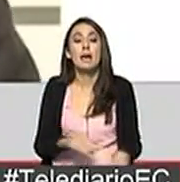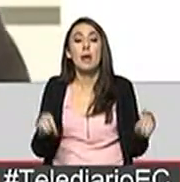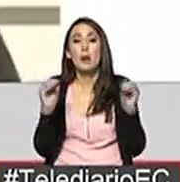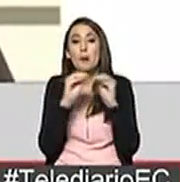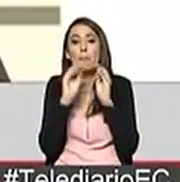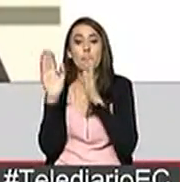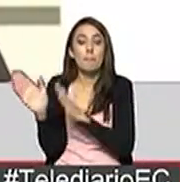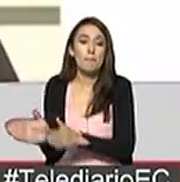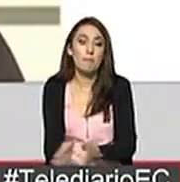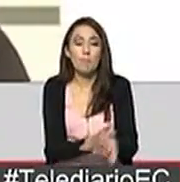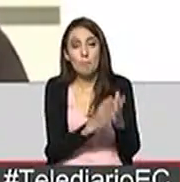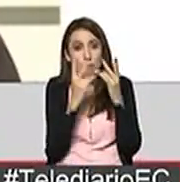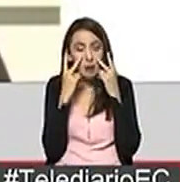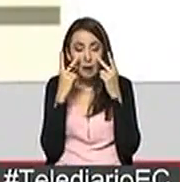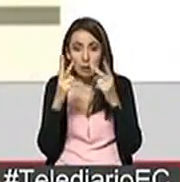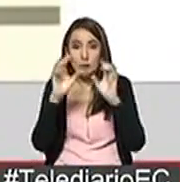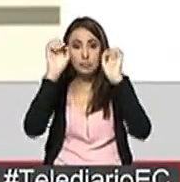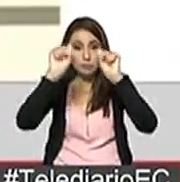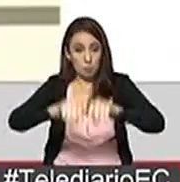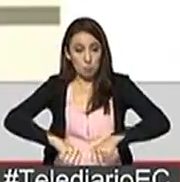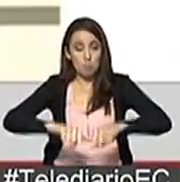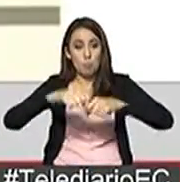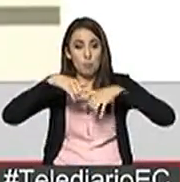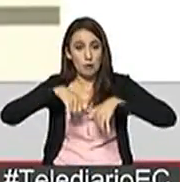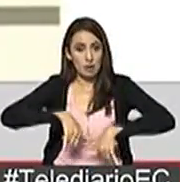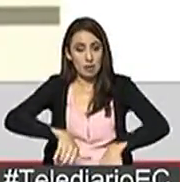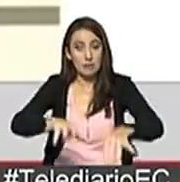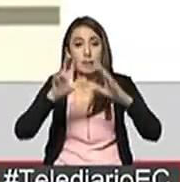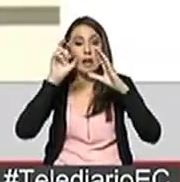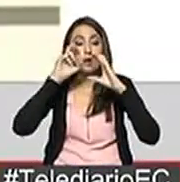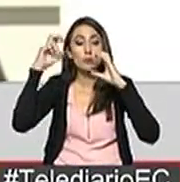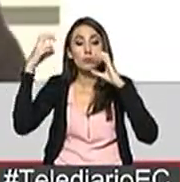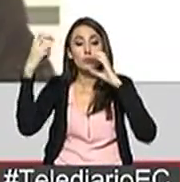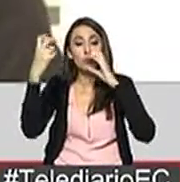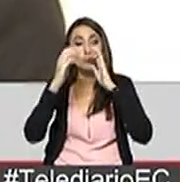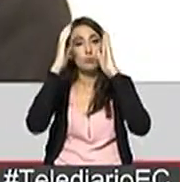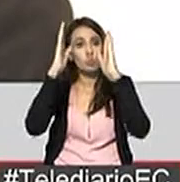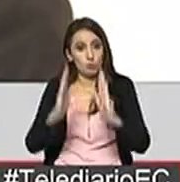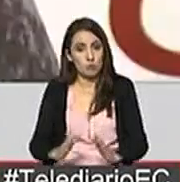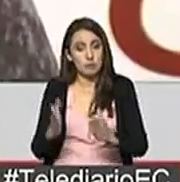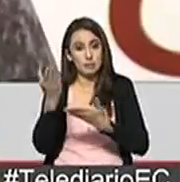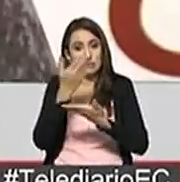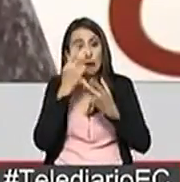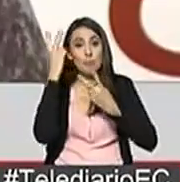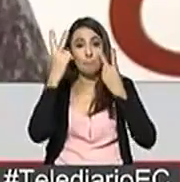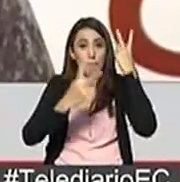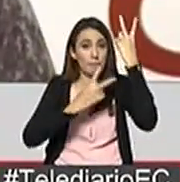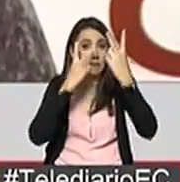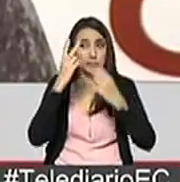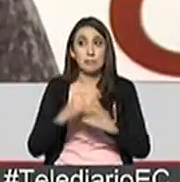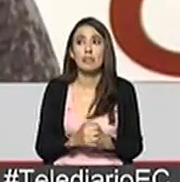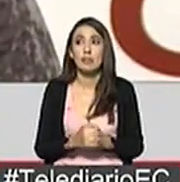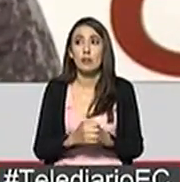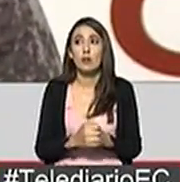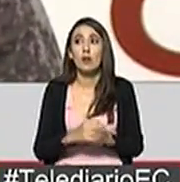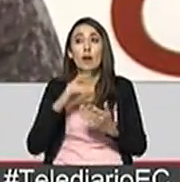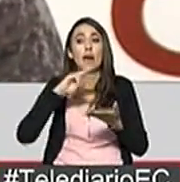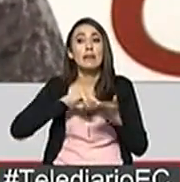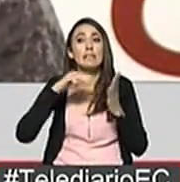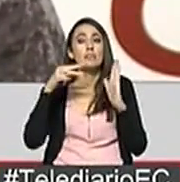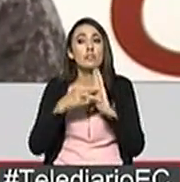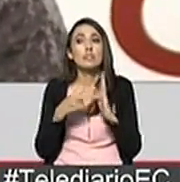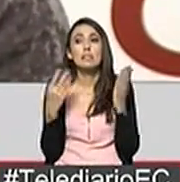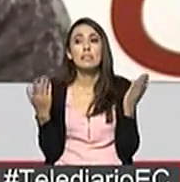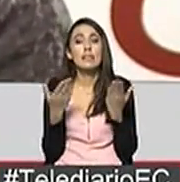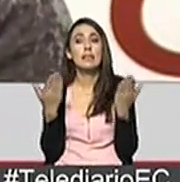razón adicional, perdón, para que puedan venir turistas a visitar esta querida ciudad. Esto significa que un sinnúmero de